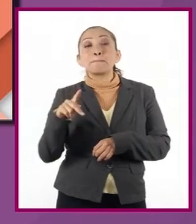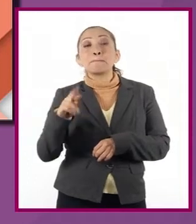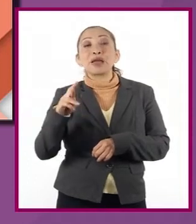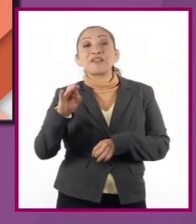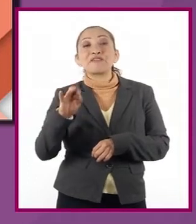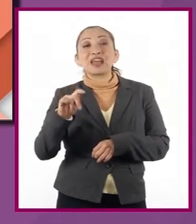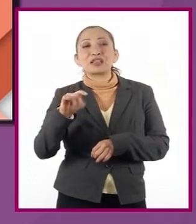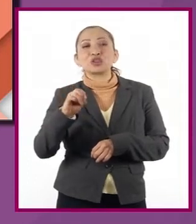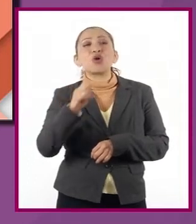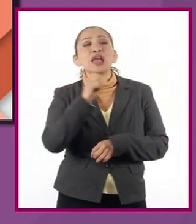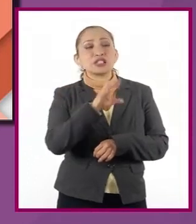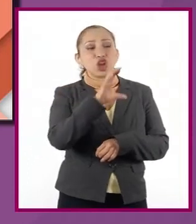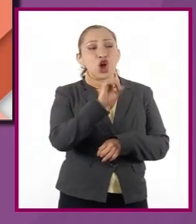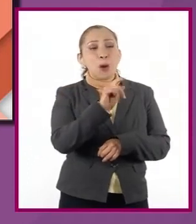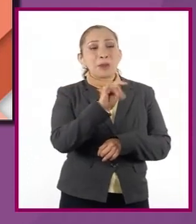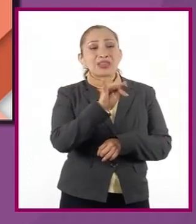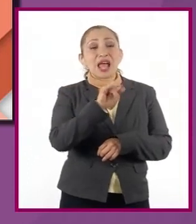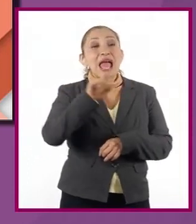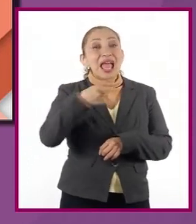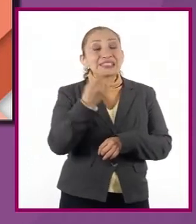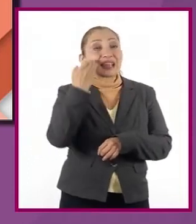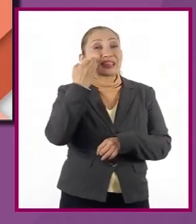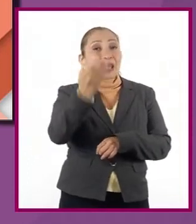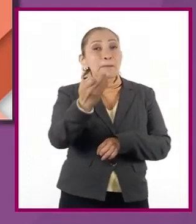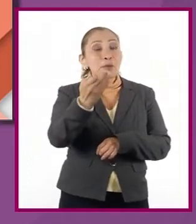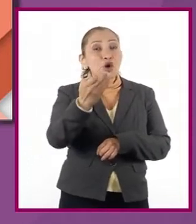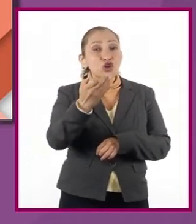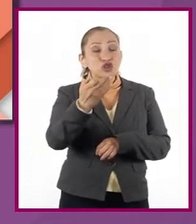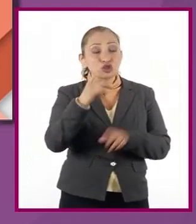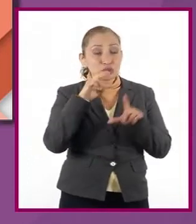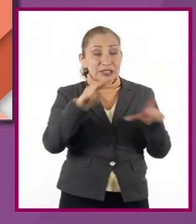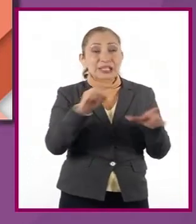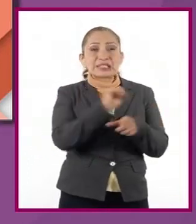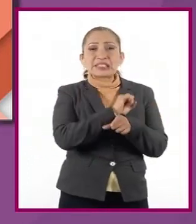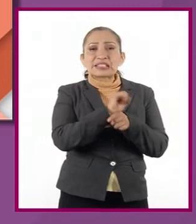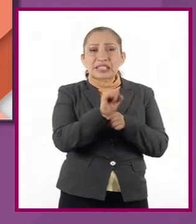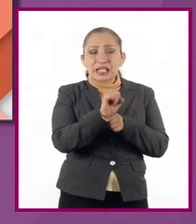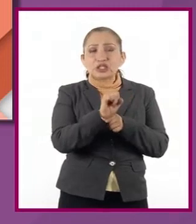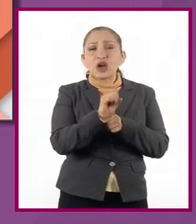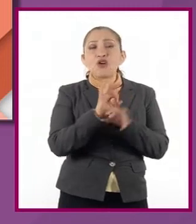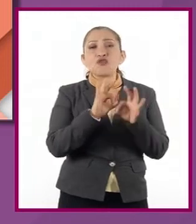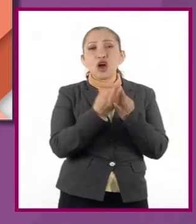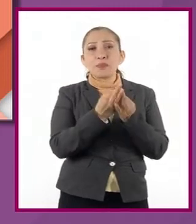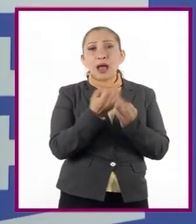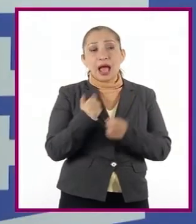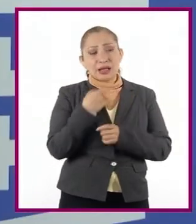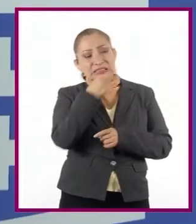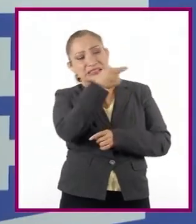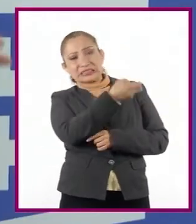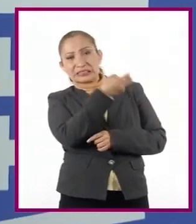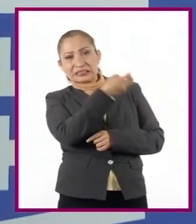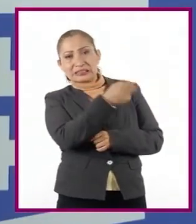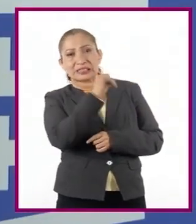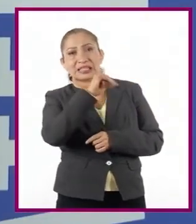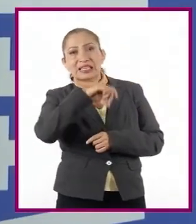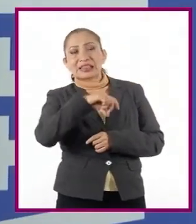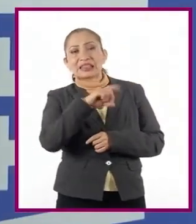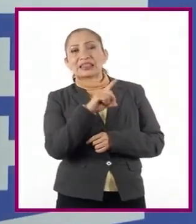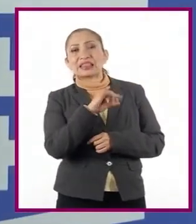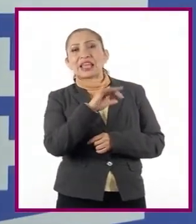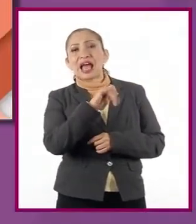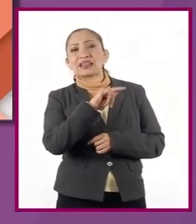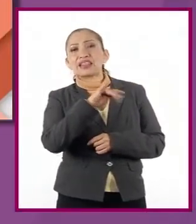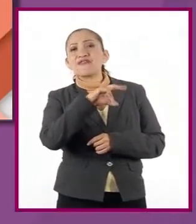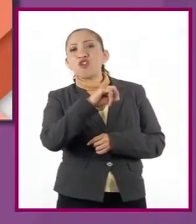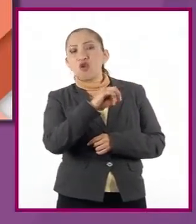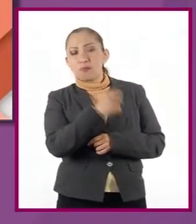copretérito pertenece al grupo de los tiempos gramaticales simples del modo indicativo. ¿Qué quiere decir eso,